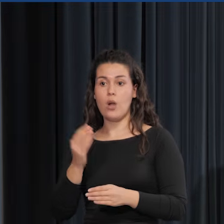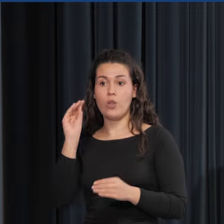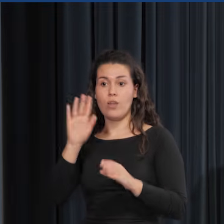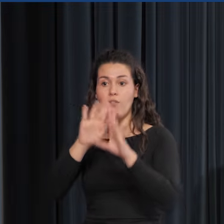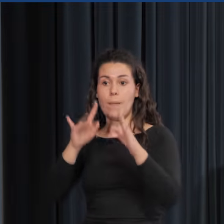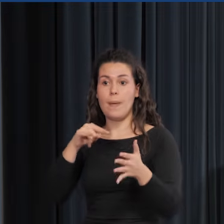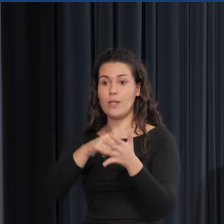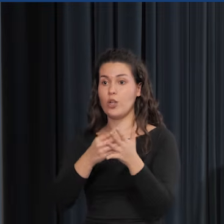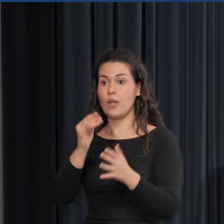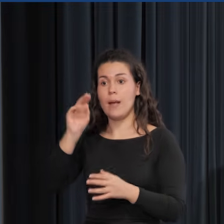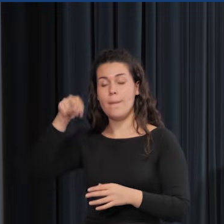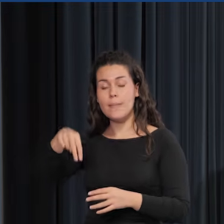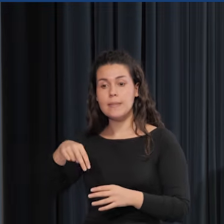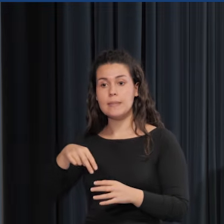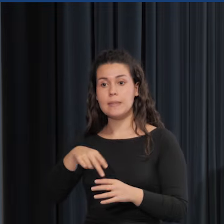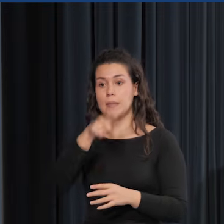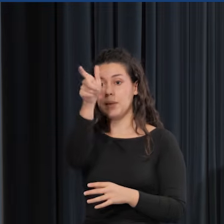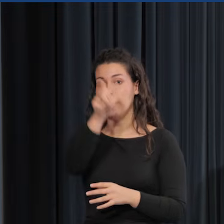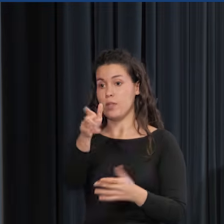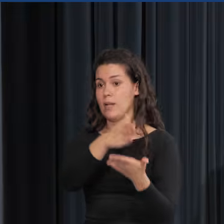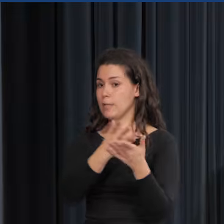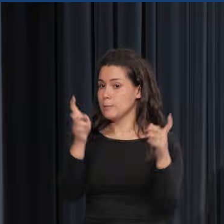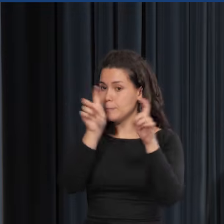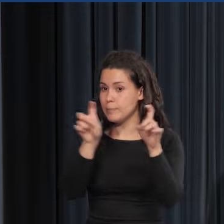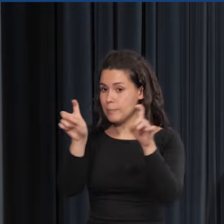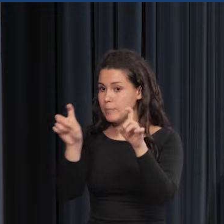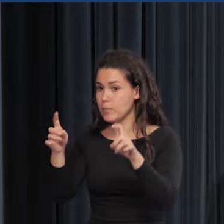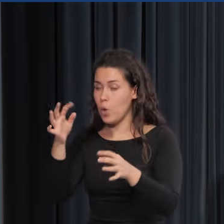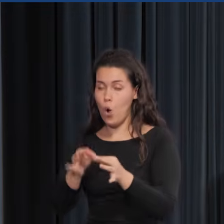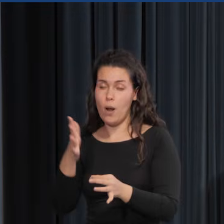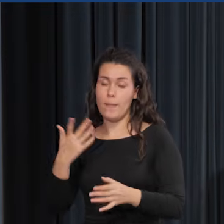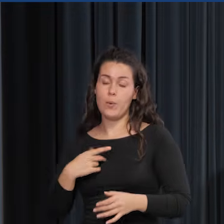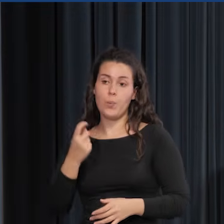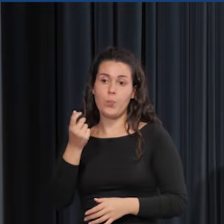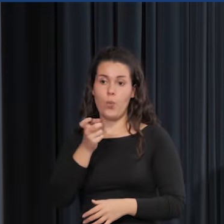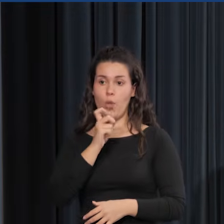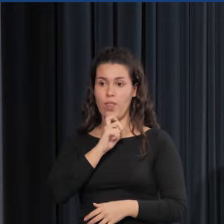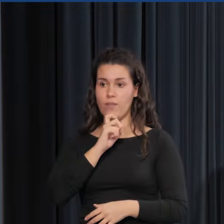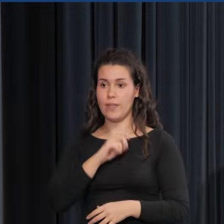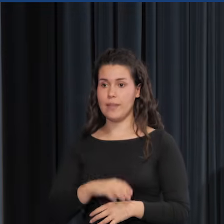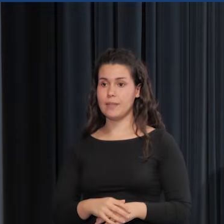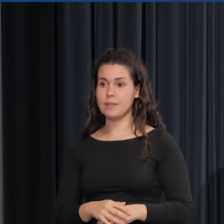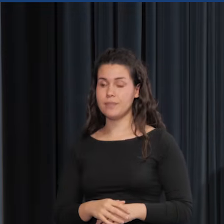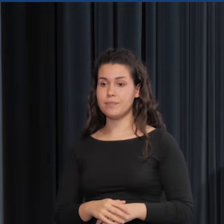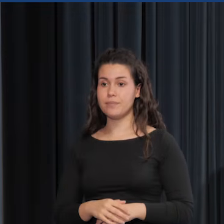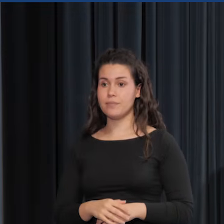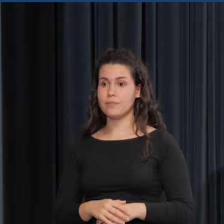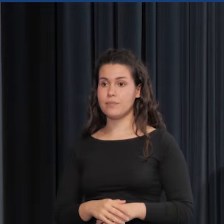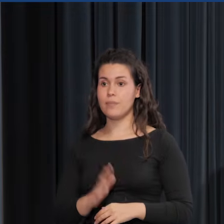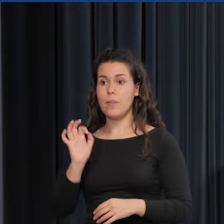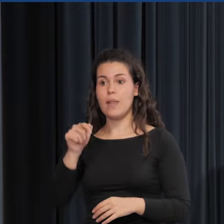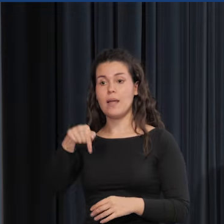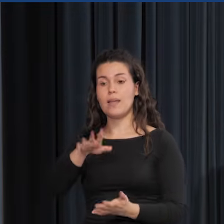al alumnado en el aula, pero va a ser complicado. No obstante, siempre los centros